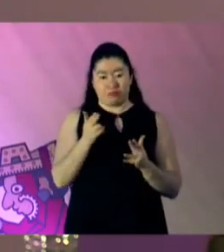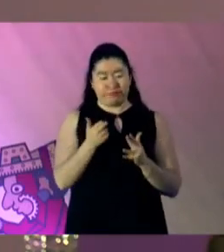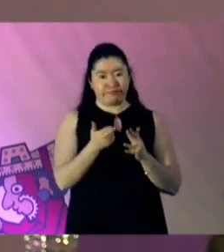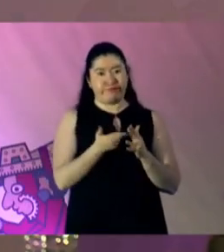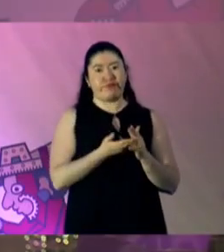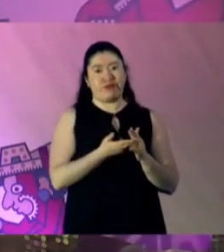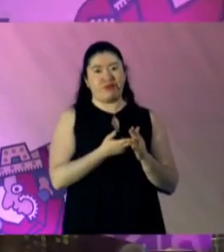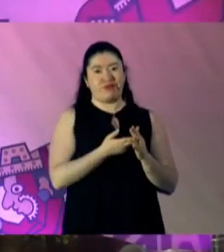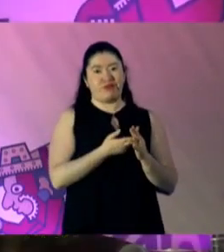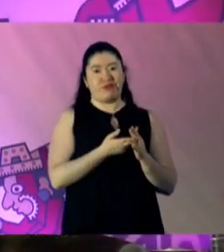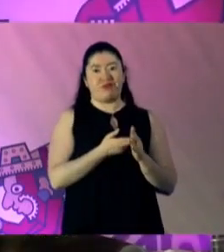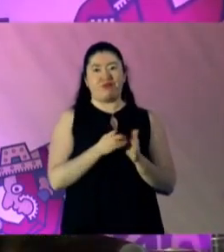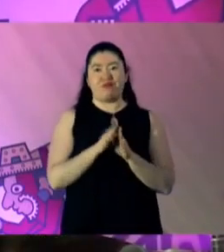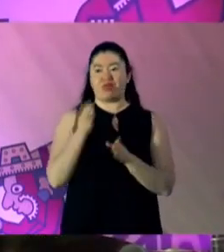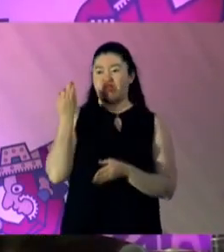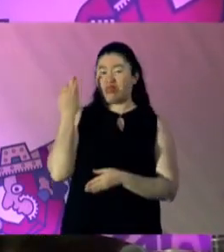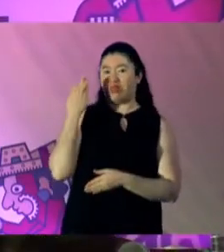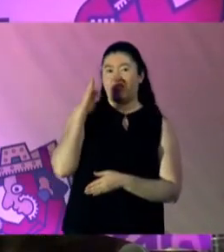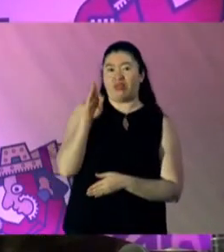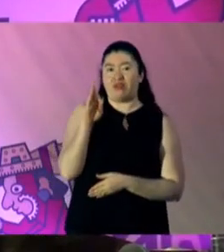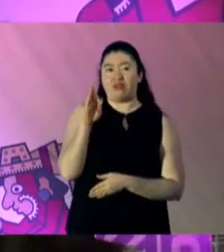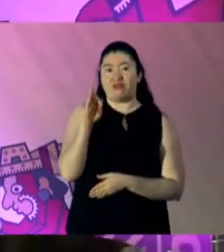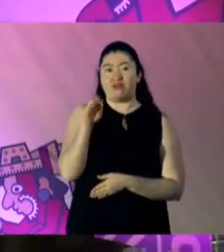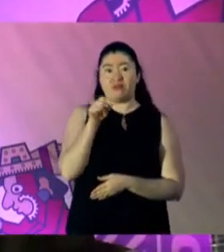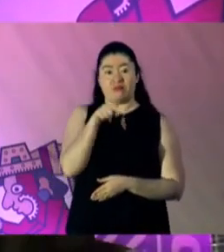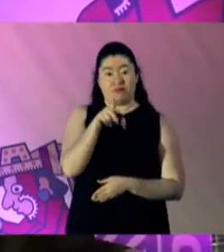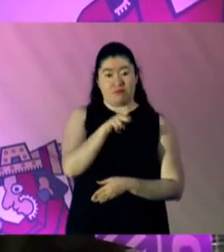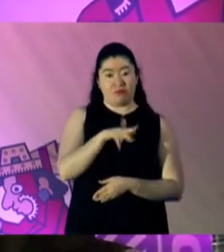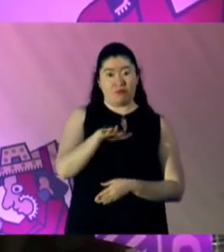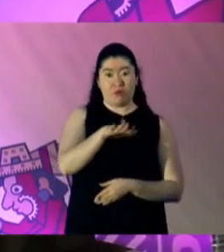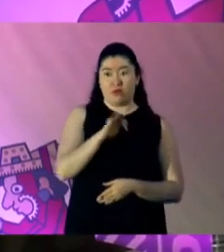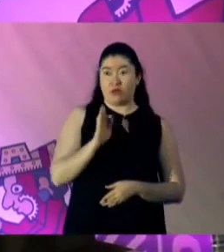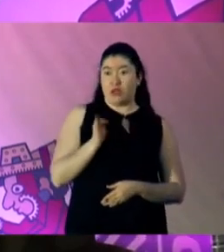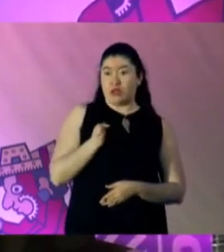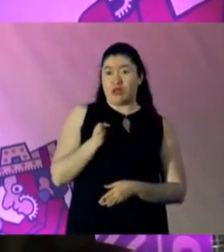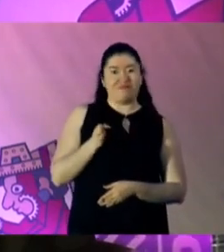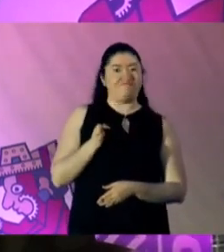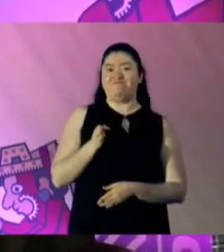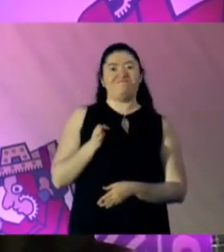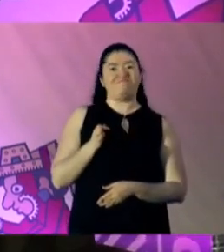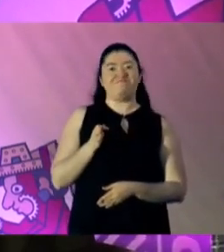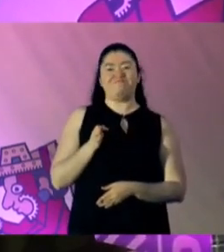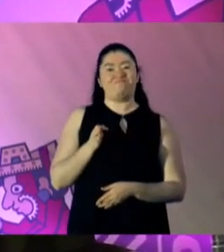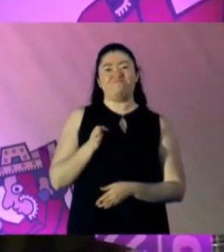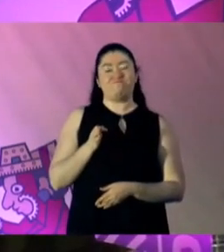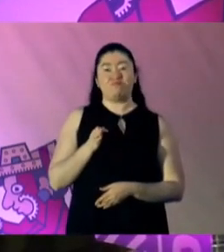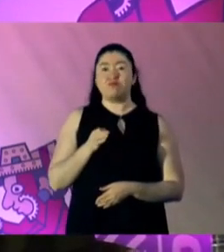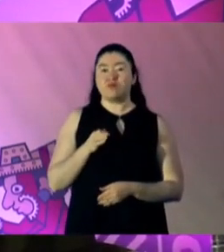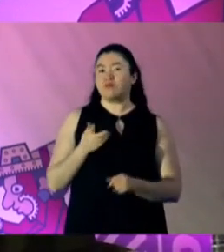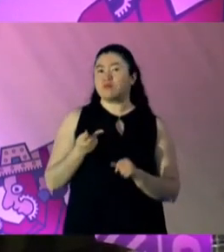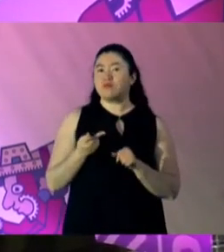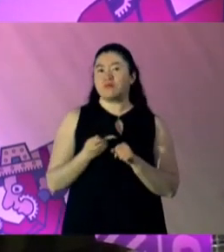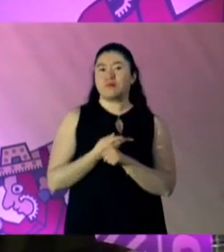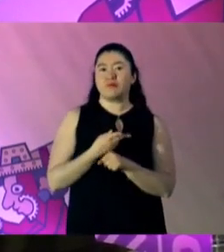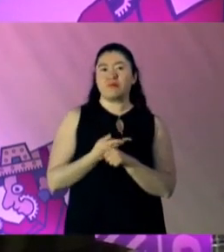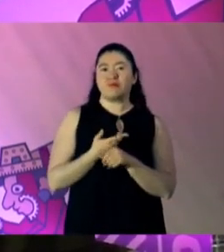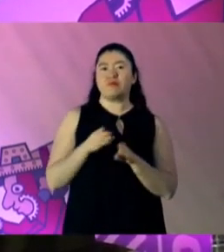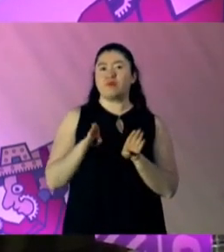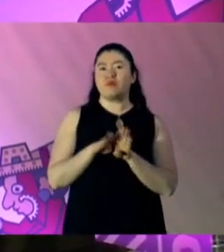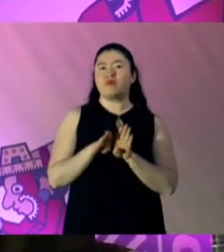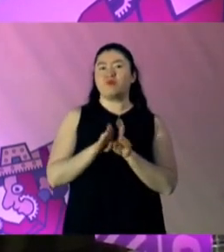traición brutal y que el pueblo se negó a aceptar y que fue y que más que un